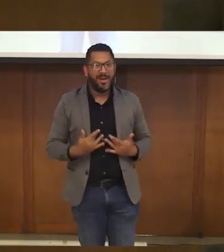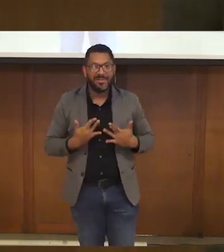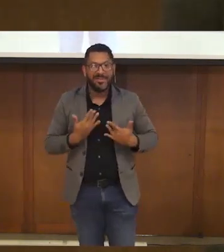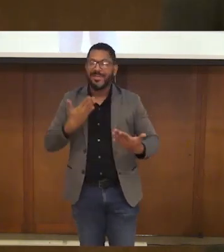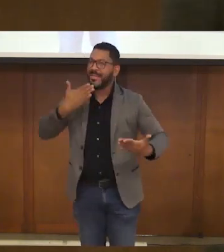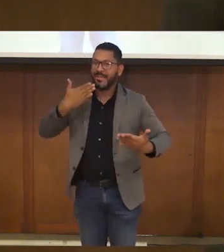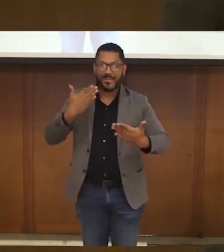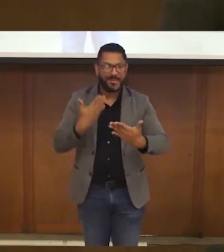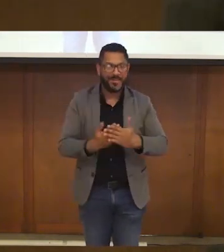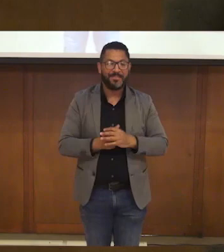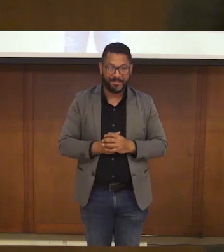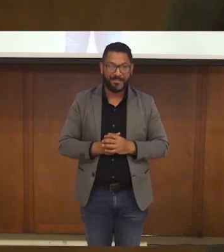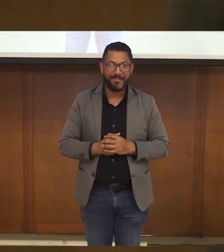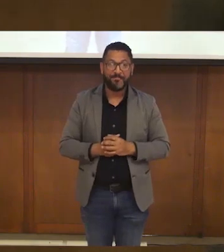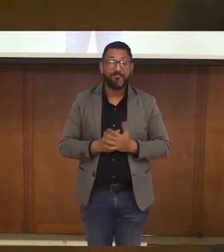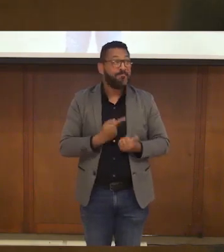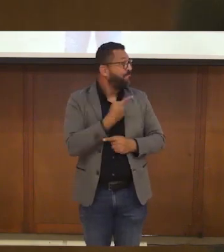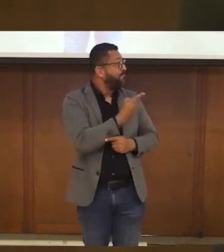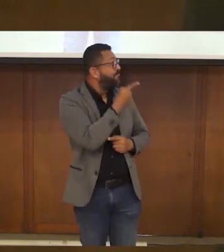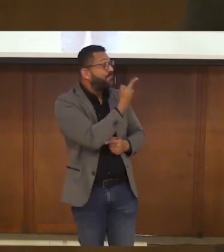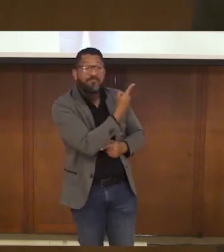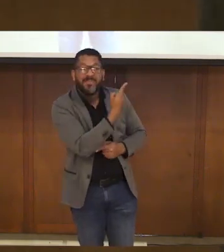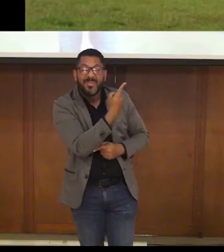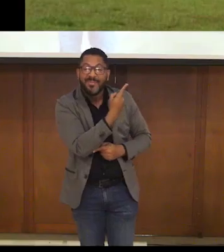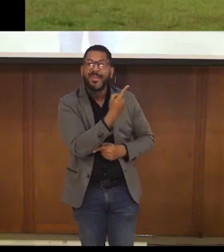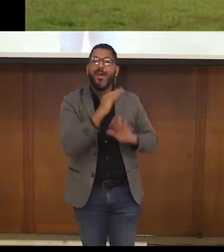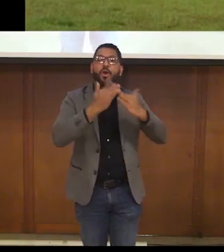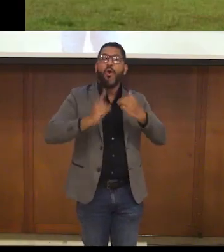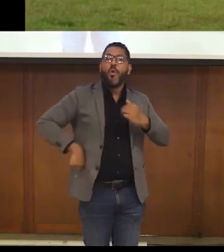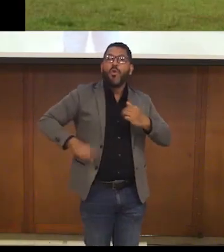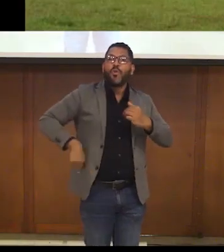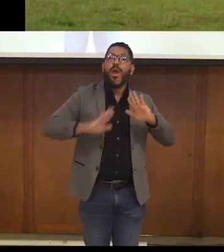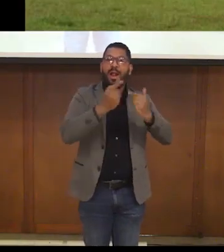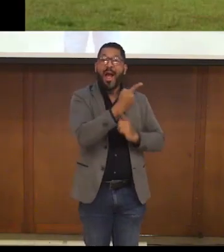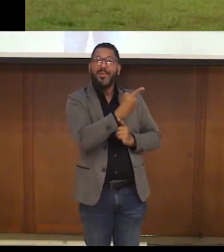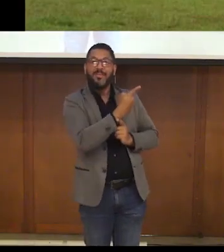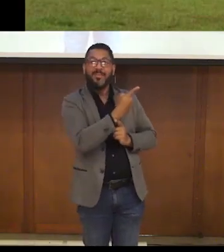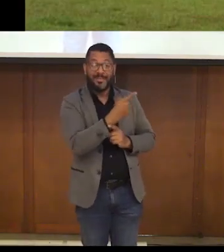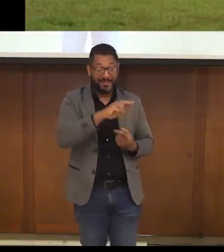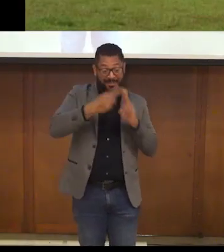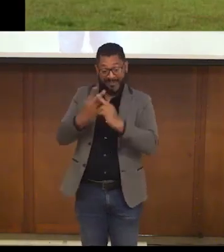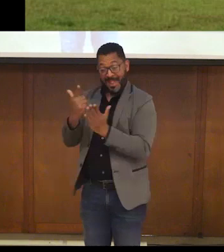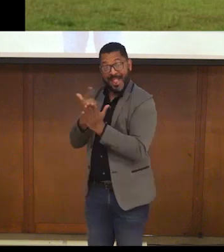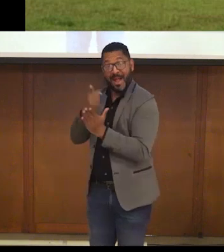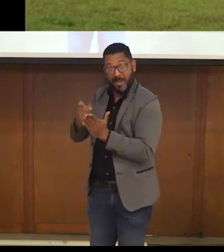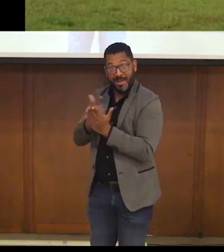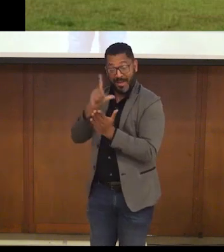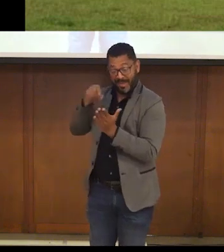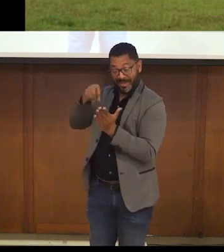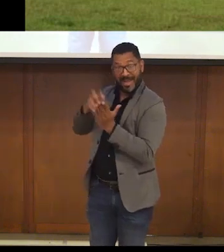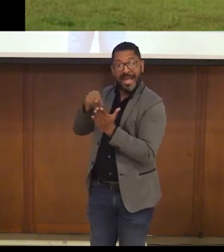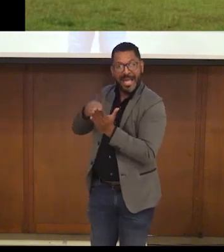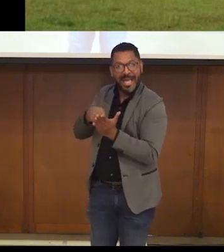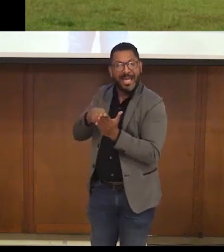gratitud, hoy lo siento. Esta es la escuela, esta es una de las escuelas, aunque la que está en el libro,